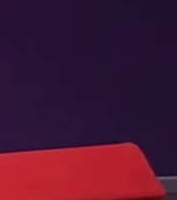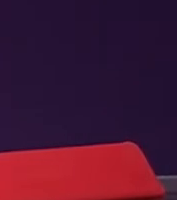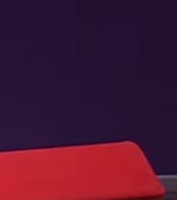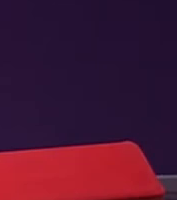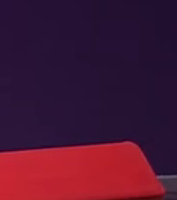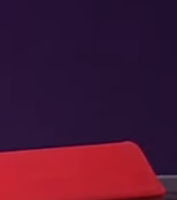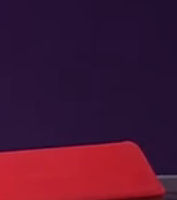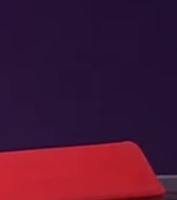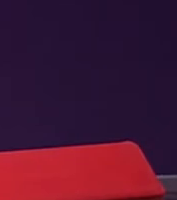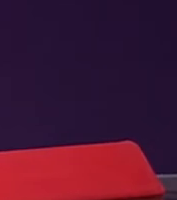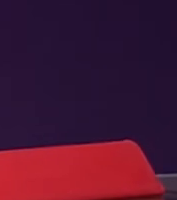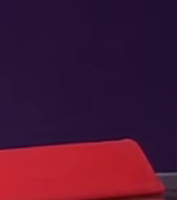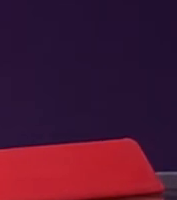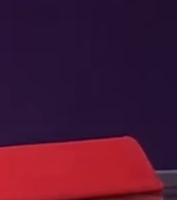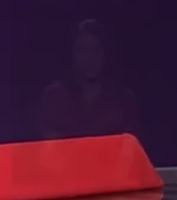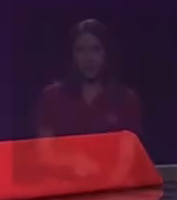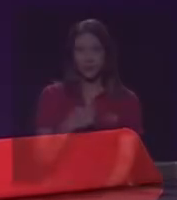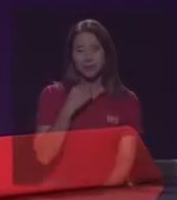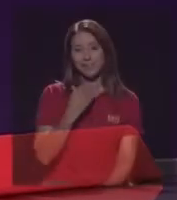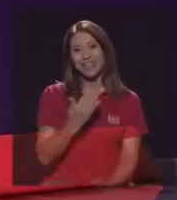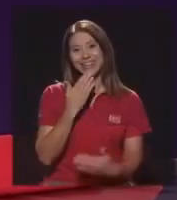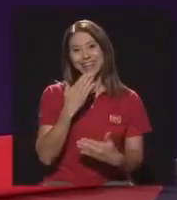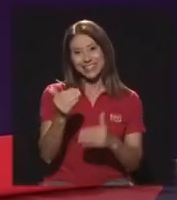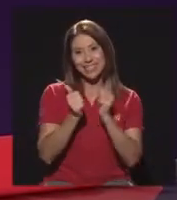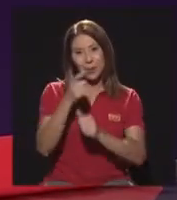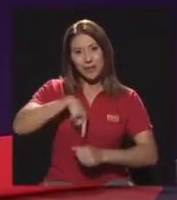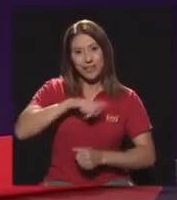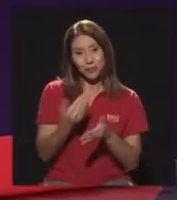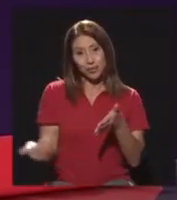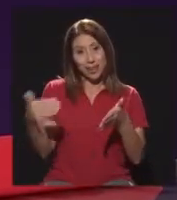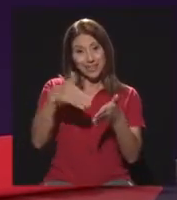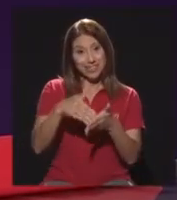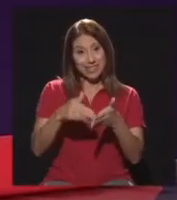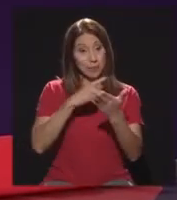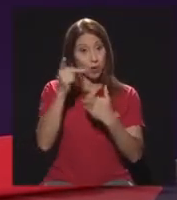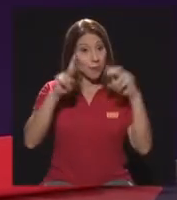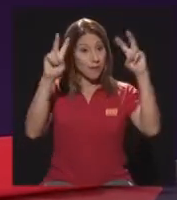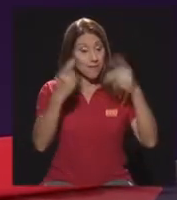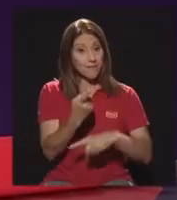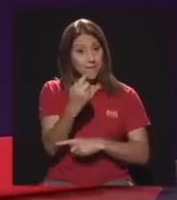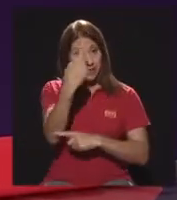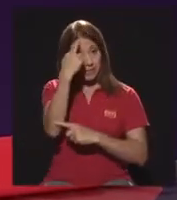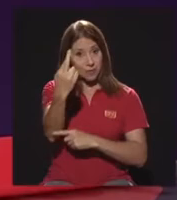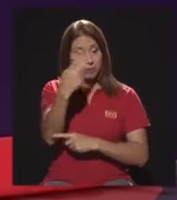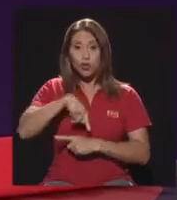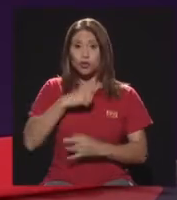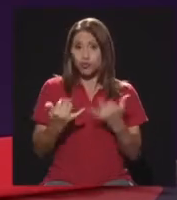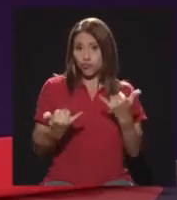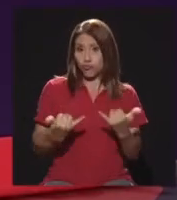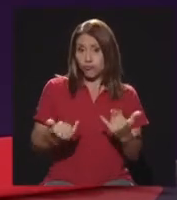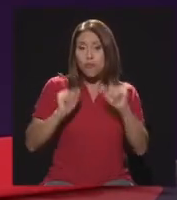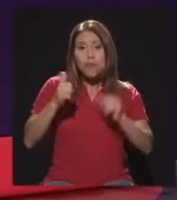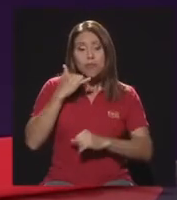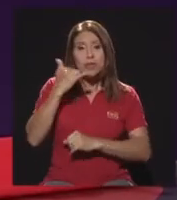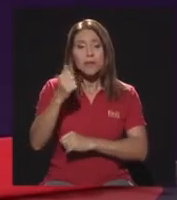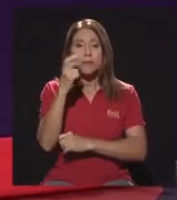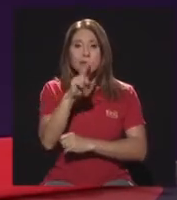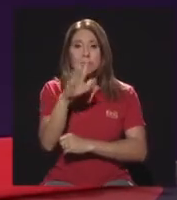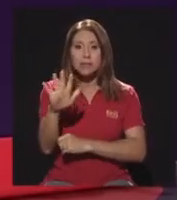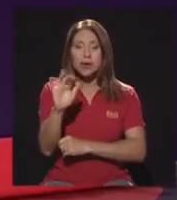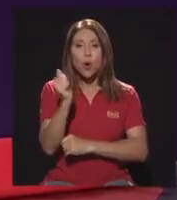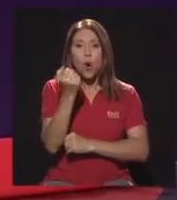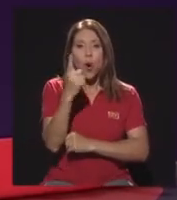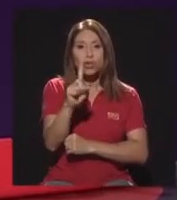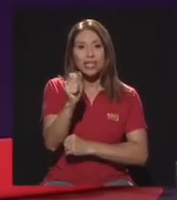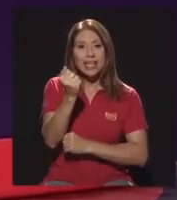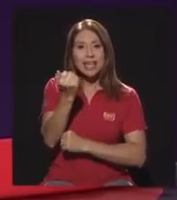gracias por acompañarnos una vez más en reverencias estamos en vivo para poder llamarnos al 25 11 15